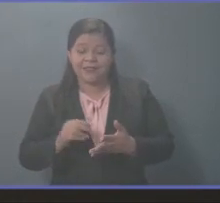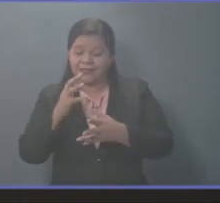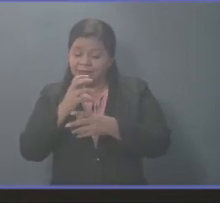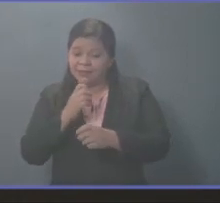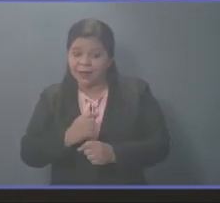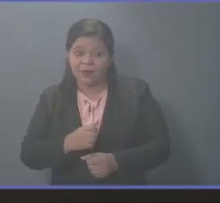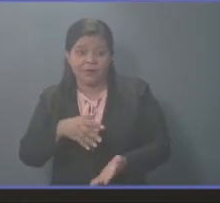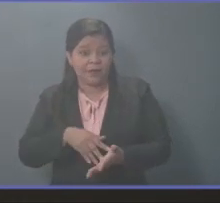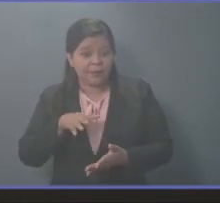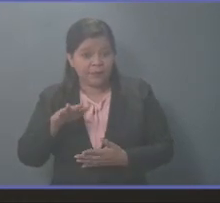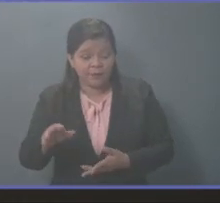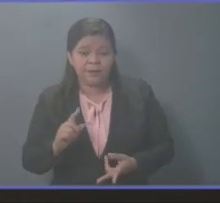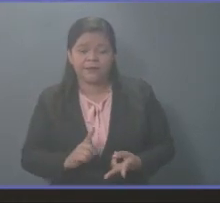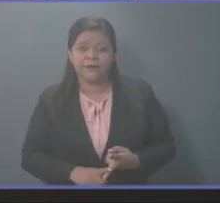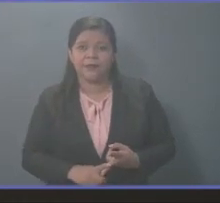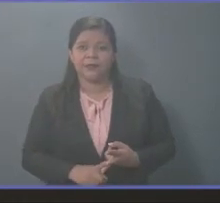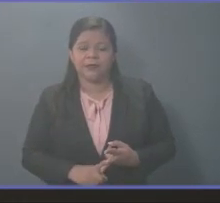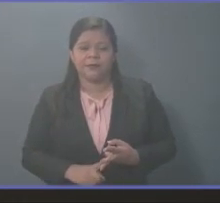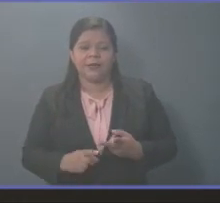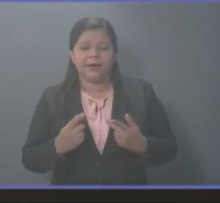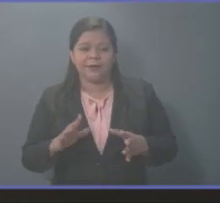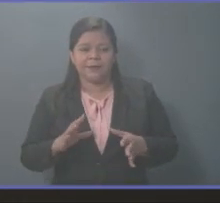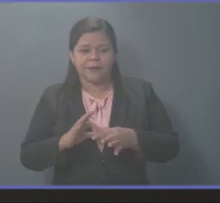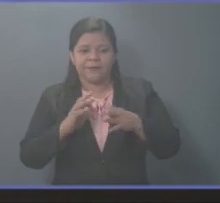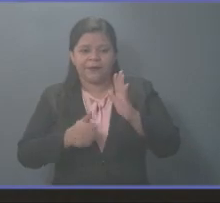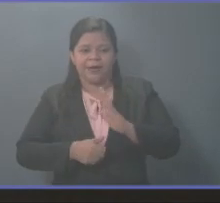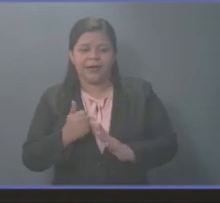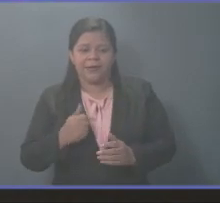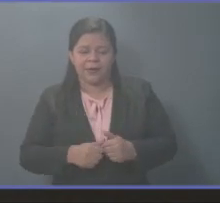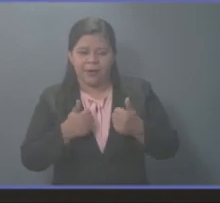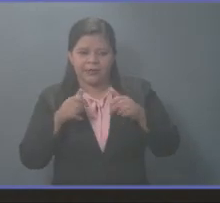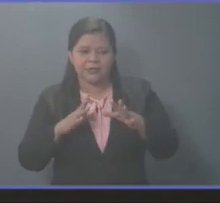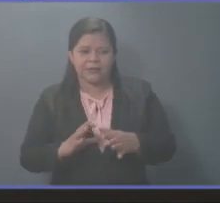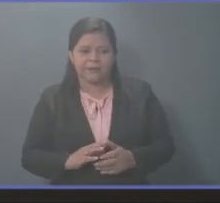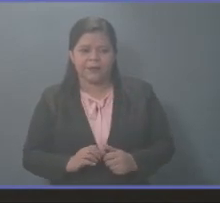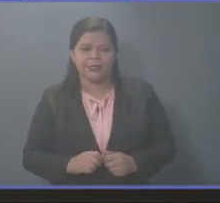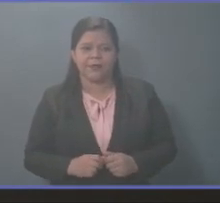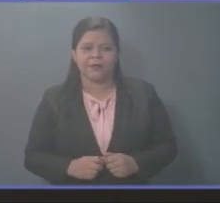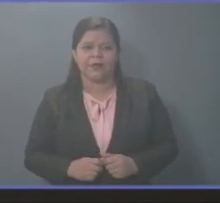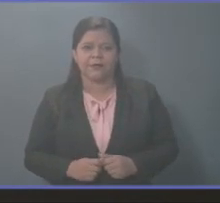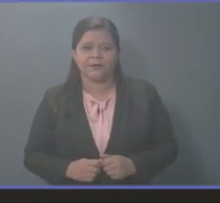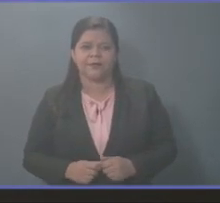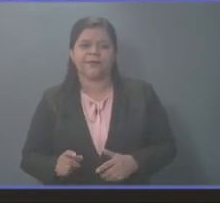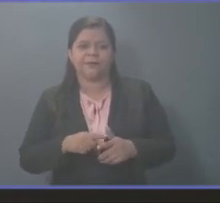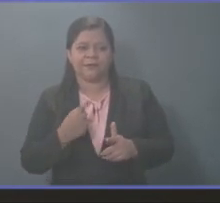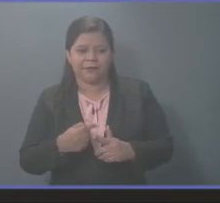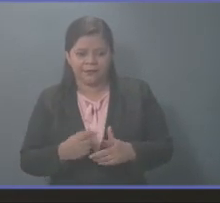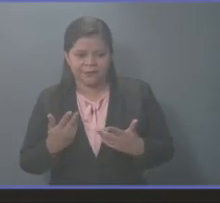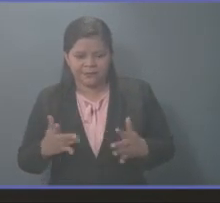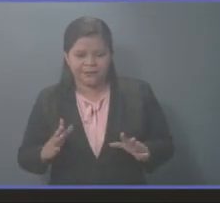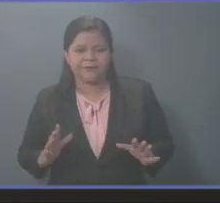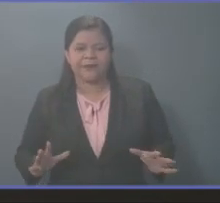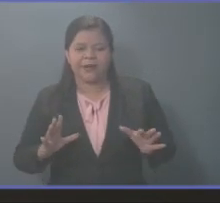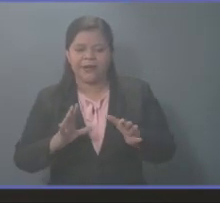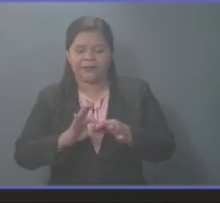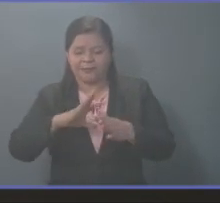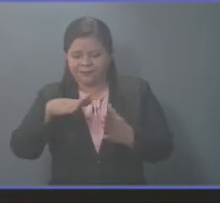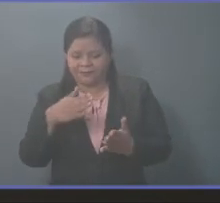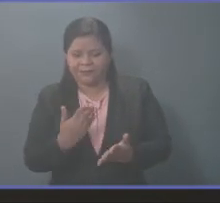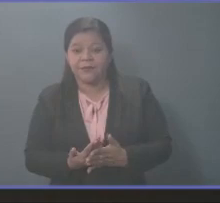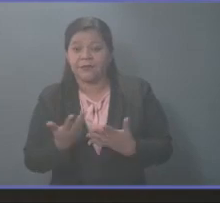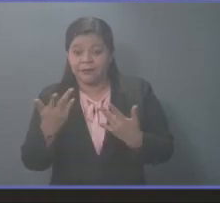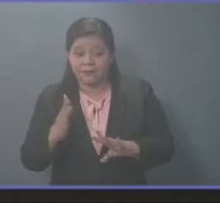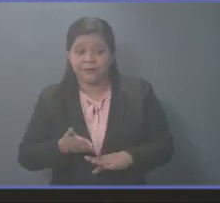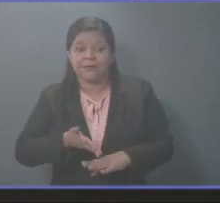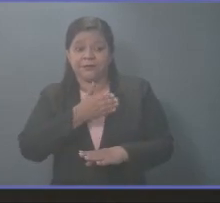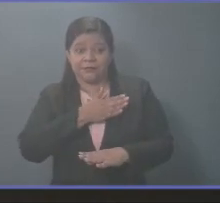seguridad pública, de la tranquilidad, del orden y del control territorial que debe de